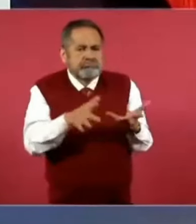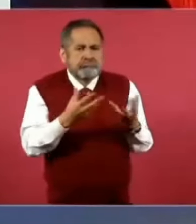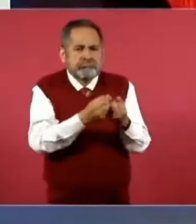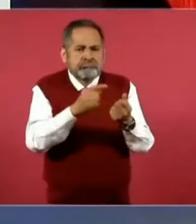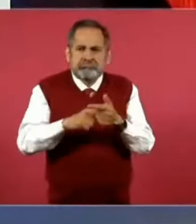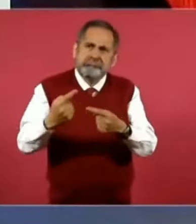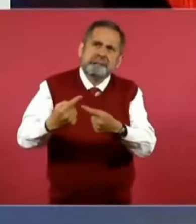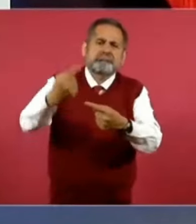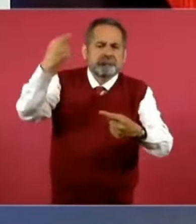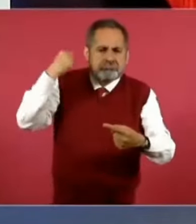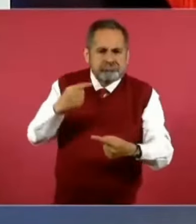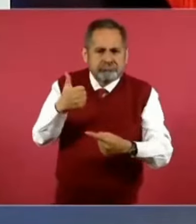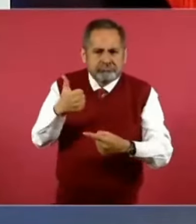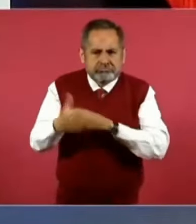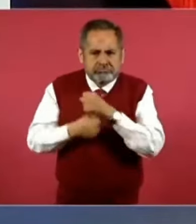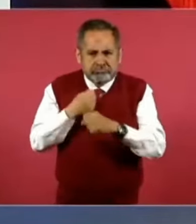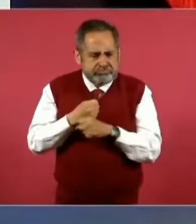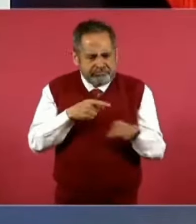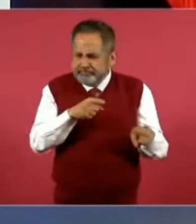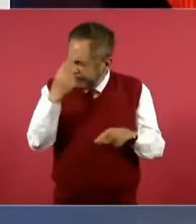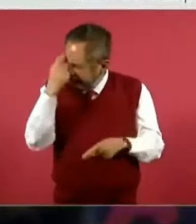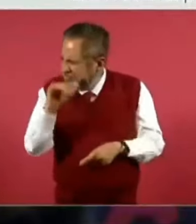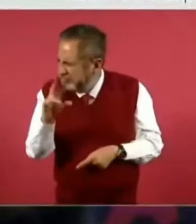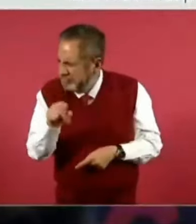hace 6 años no